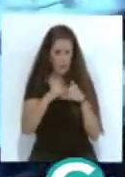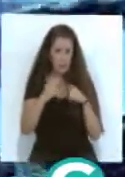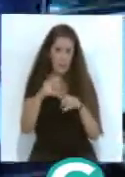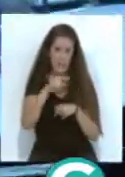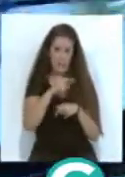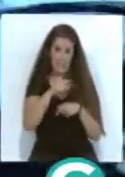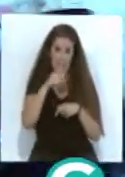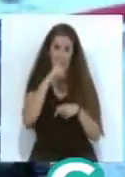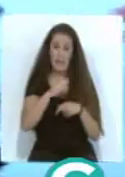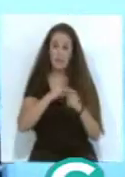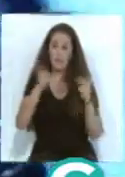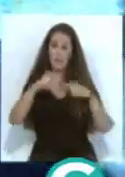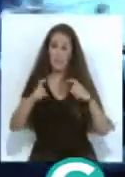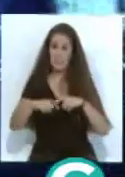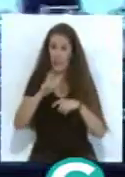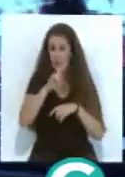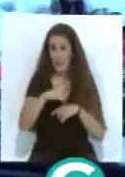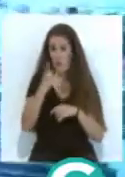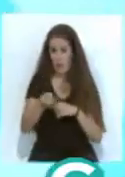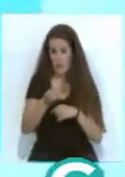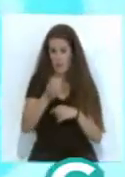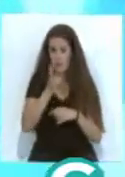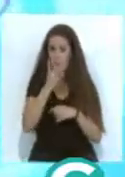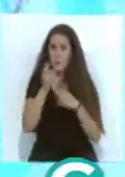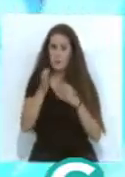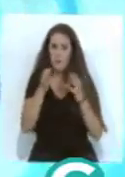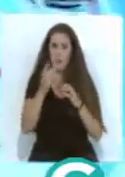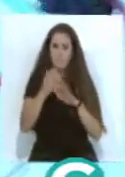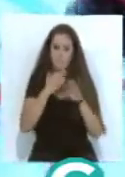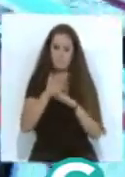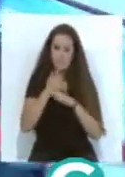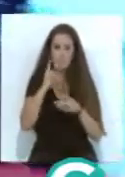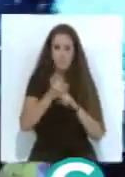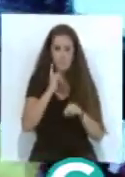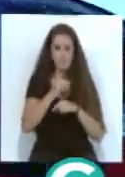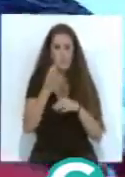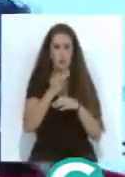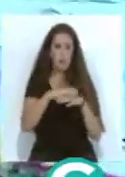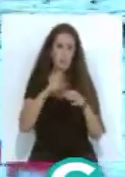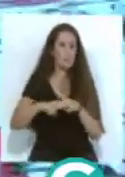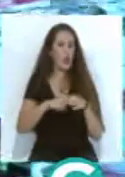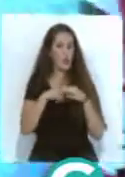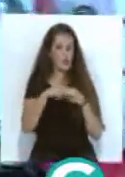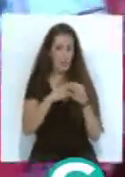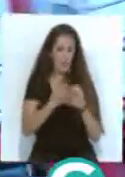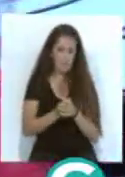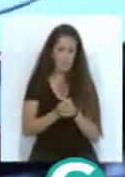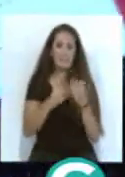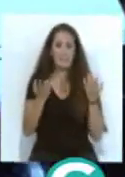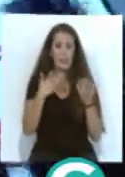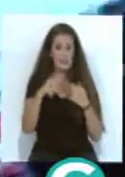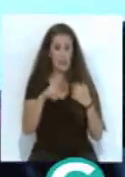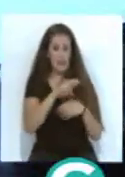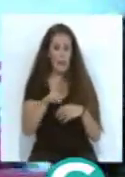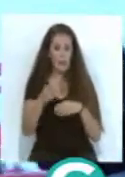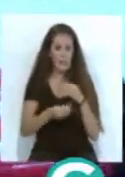este año tenía cita doble porque siempre acuden prestos a la llamada de la solidaridad. Pero en este repaso